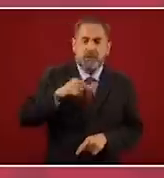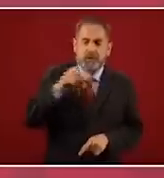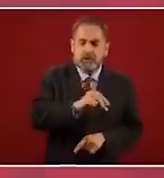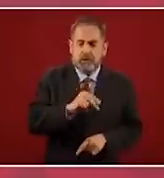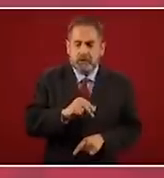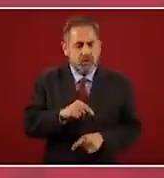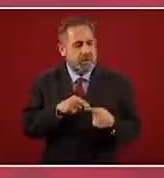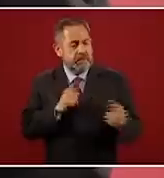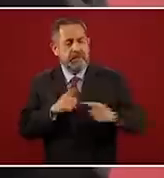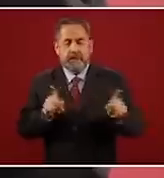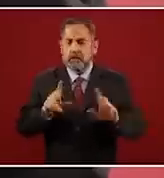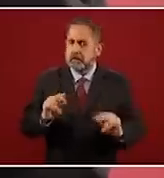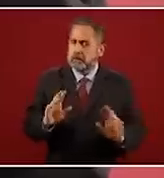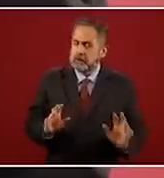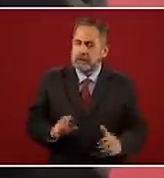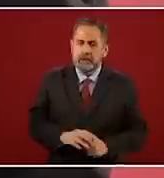distinto.